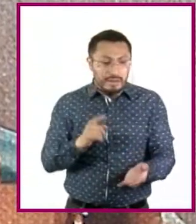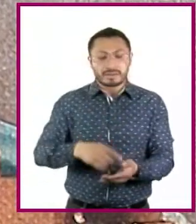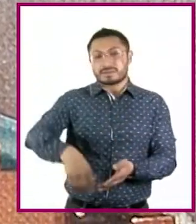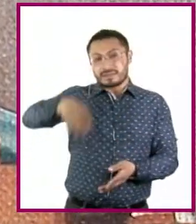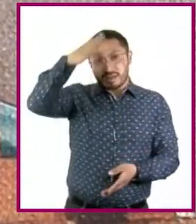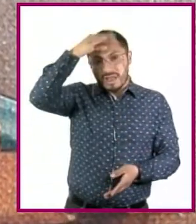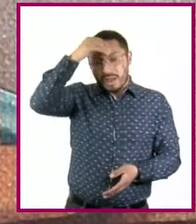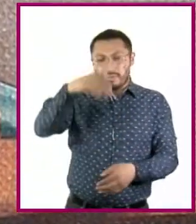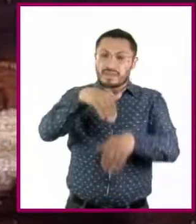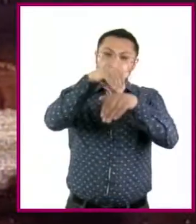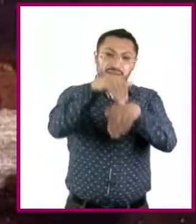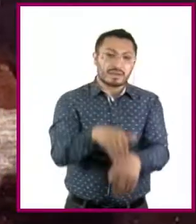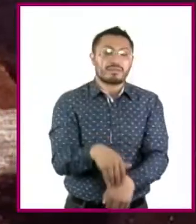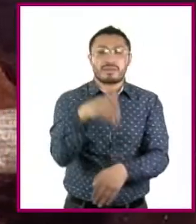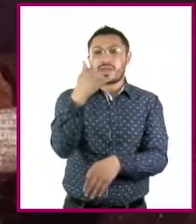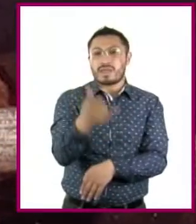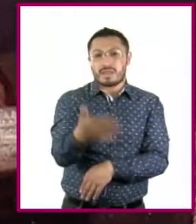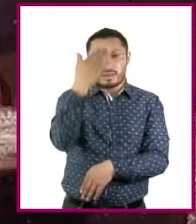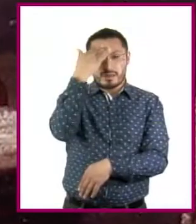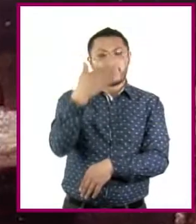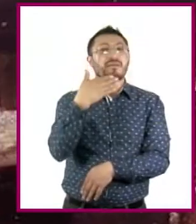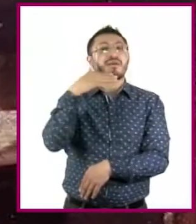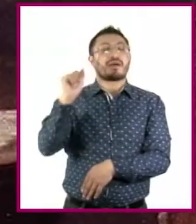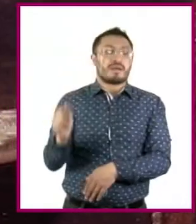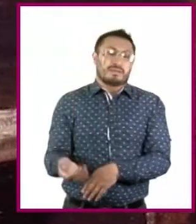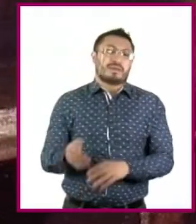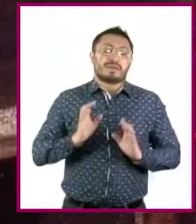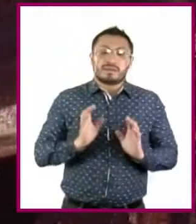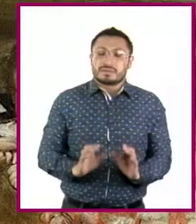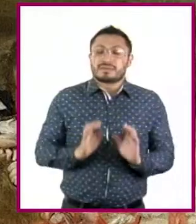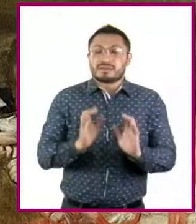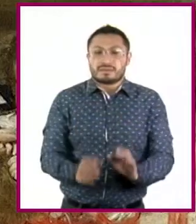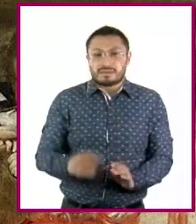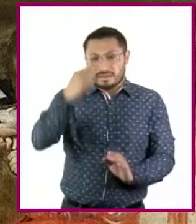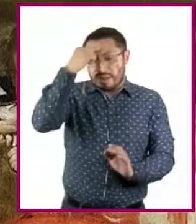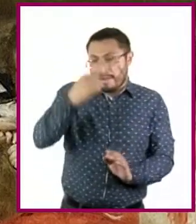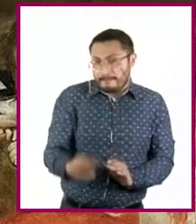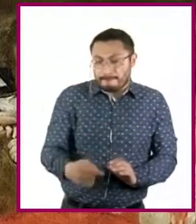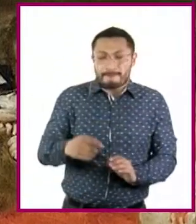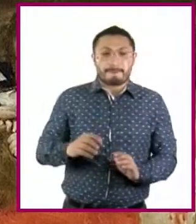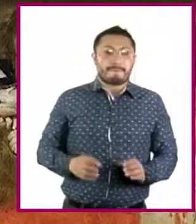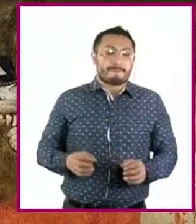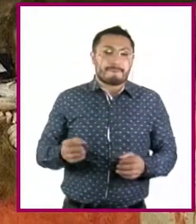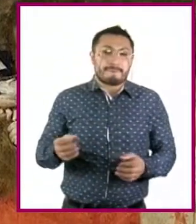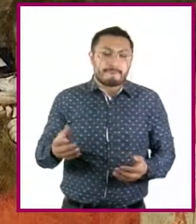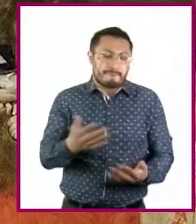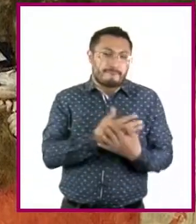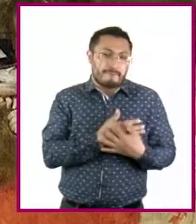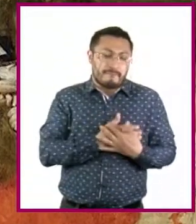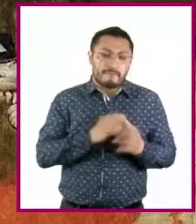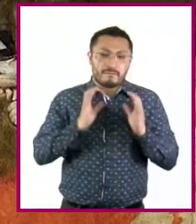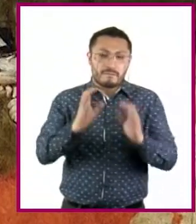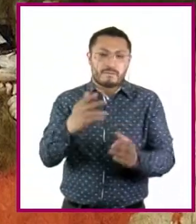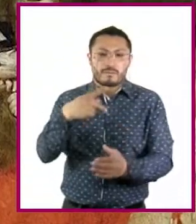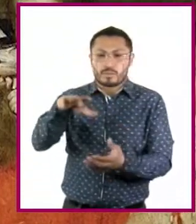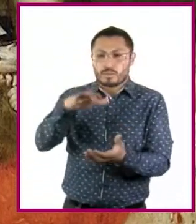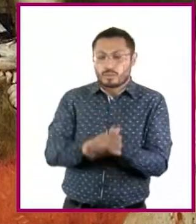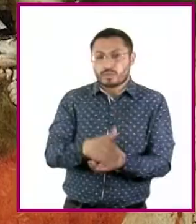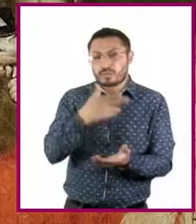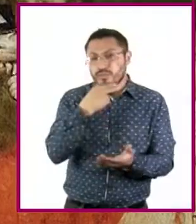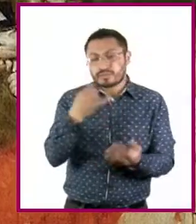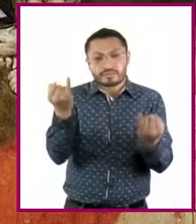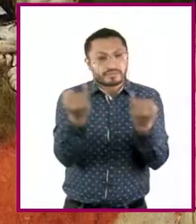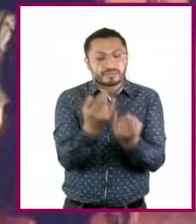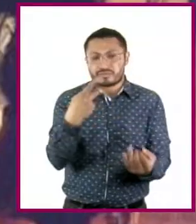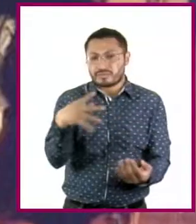la obediencia y las habilidades de crianza que le permitirían proveer un amoroso cuidado a su esposo y a sus